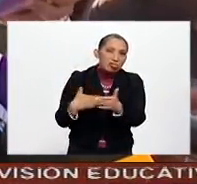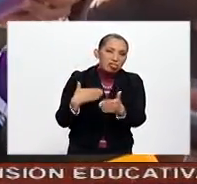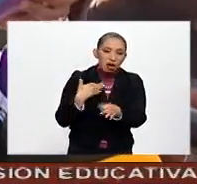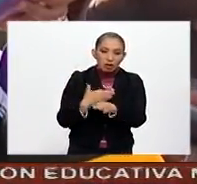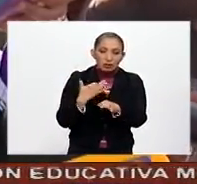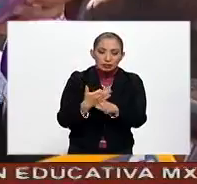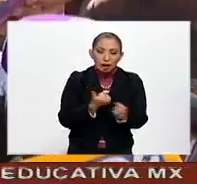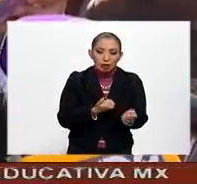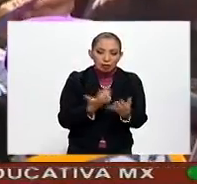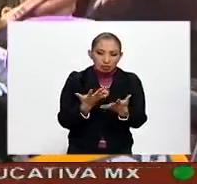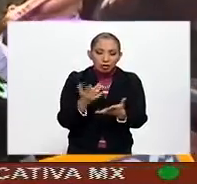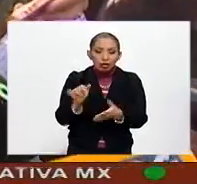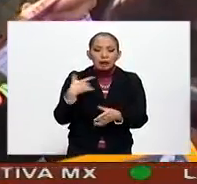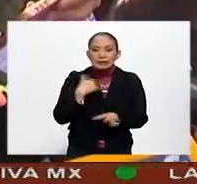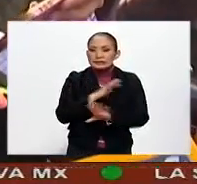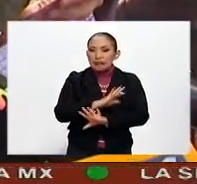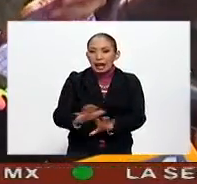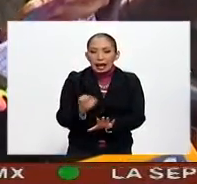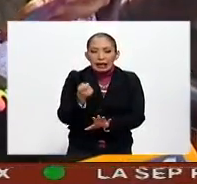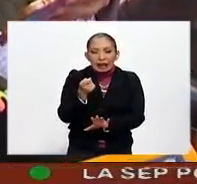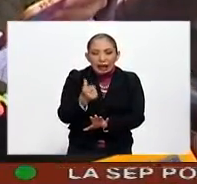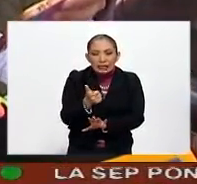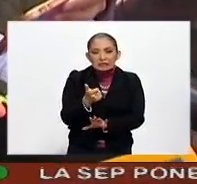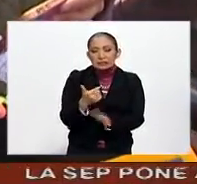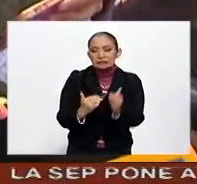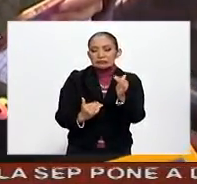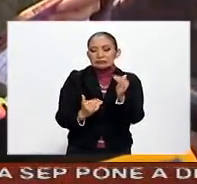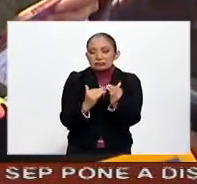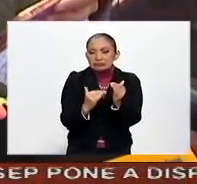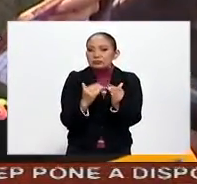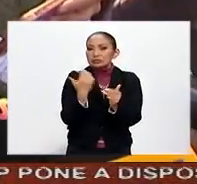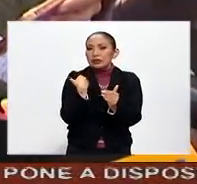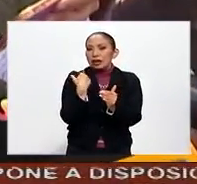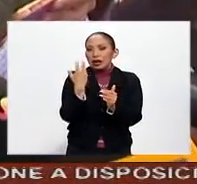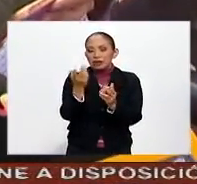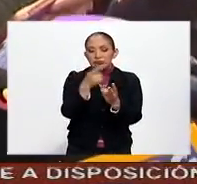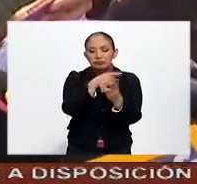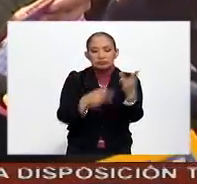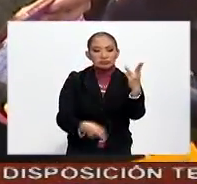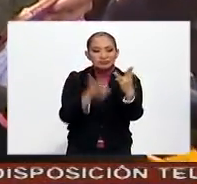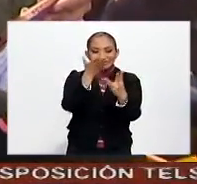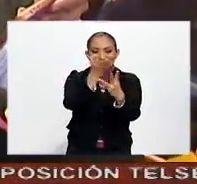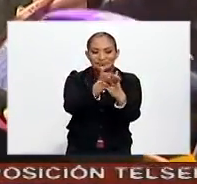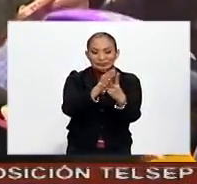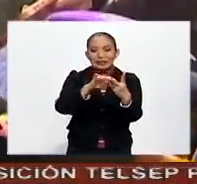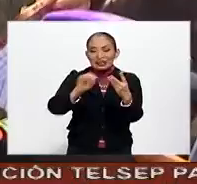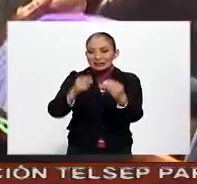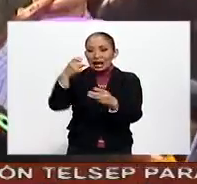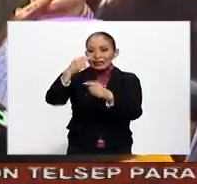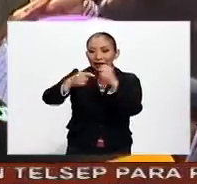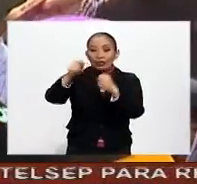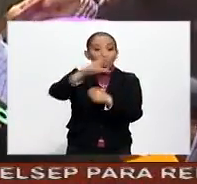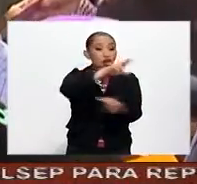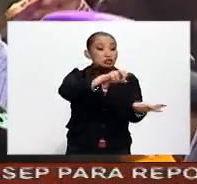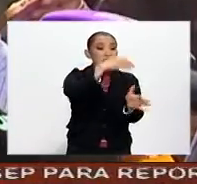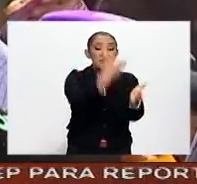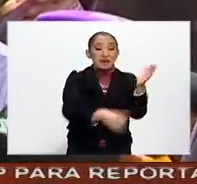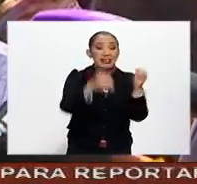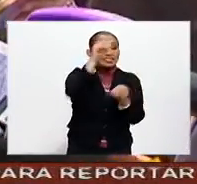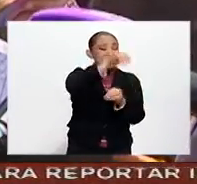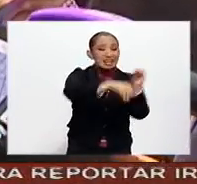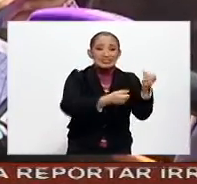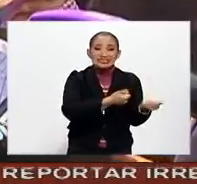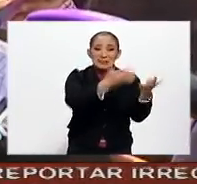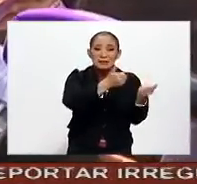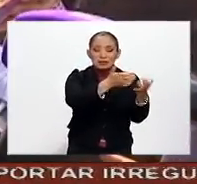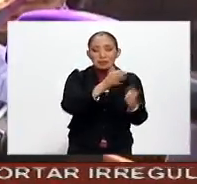estos envíos, nos había permitido llegar casi ya a 2/3 partes de las tiendas. Nos faltaban 800 de surtir,